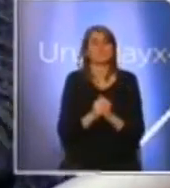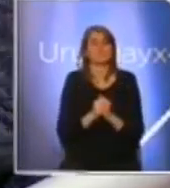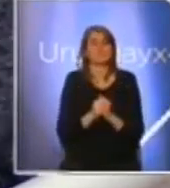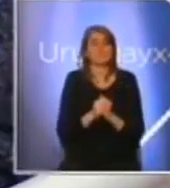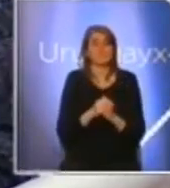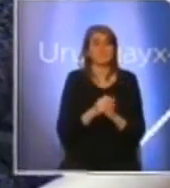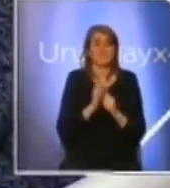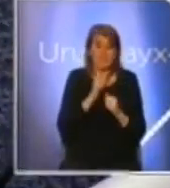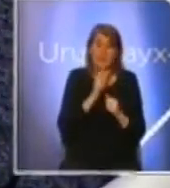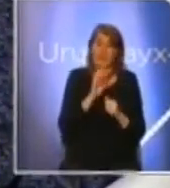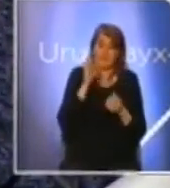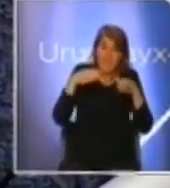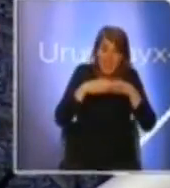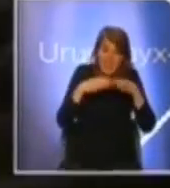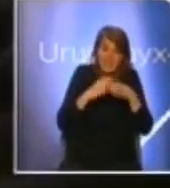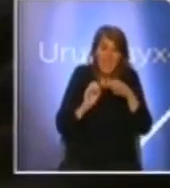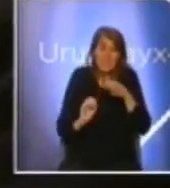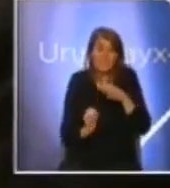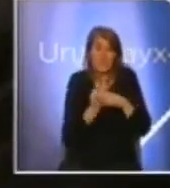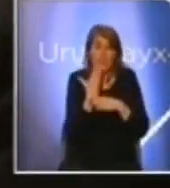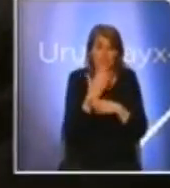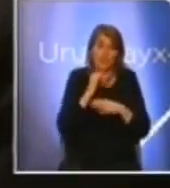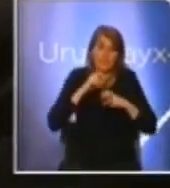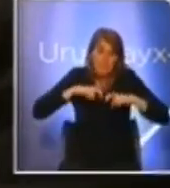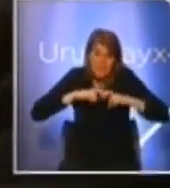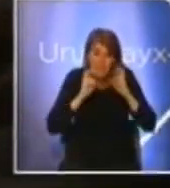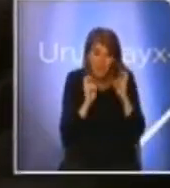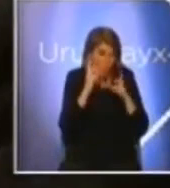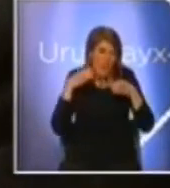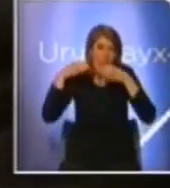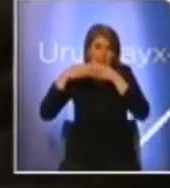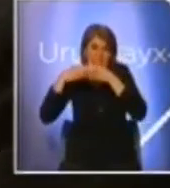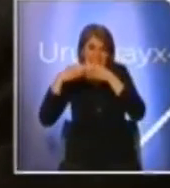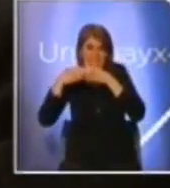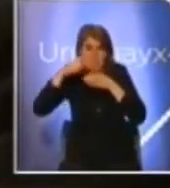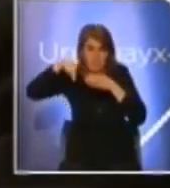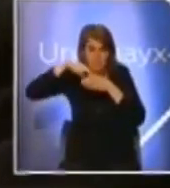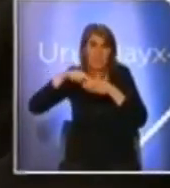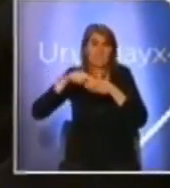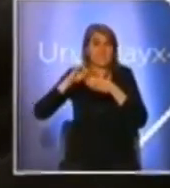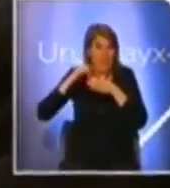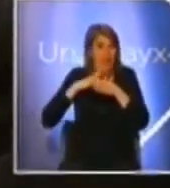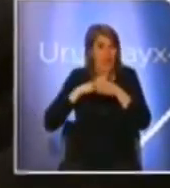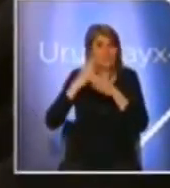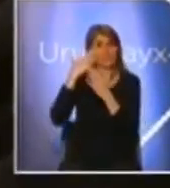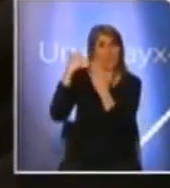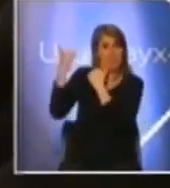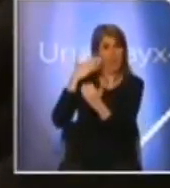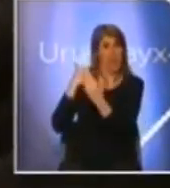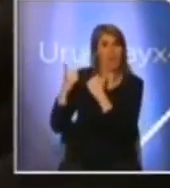la ANI, otra vez la Agencia de Innovación e Investigación, ha abierto llamados a posiciones